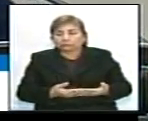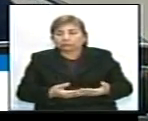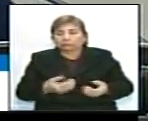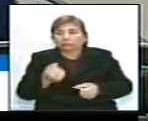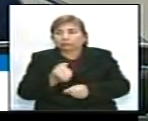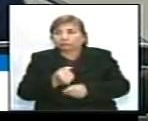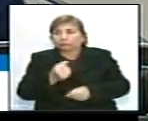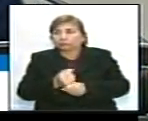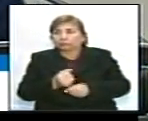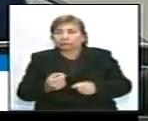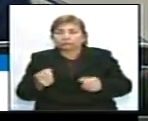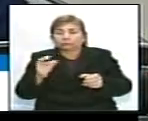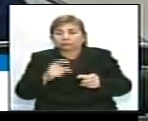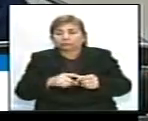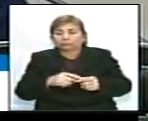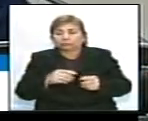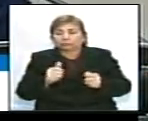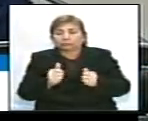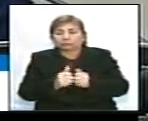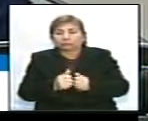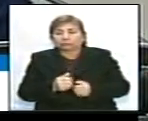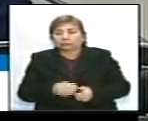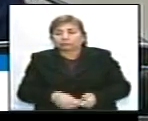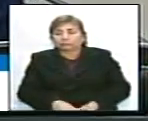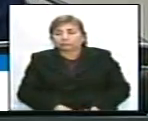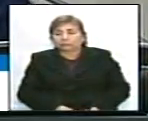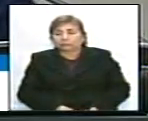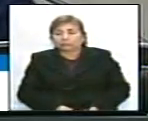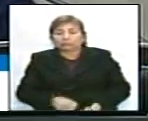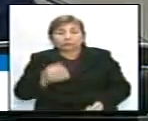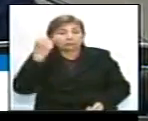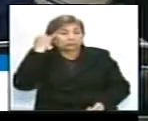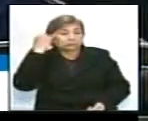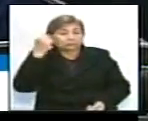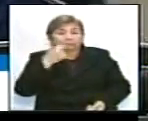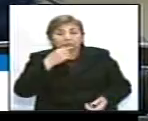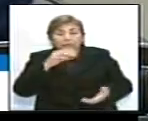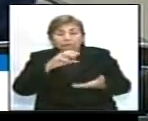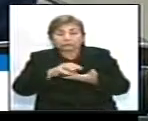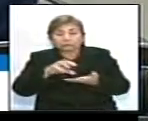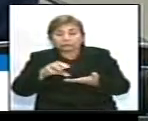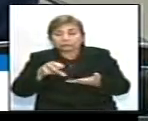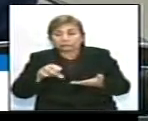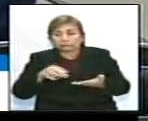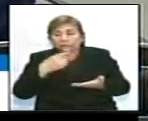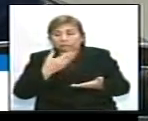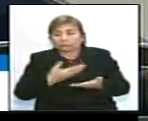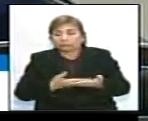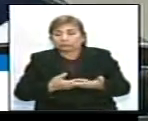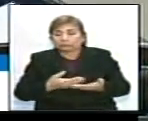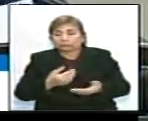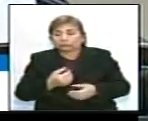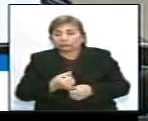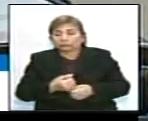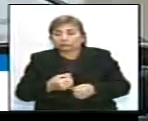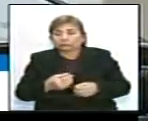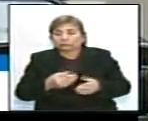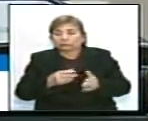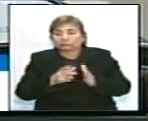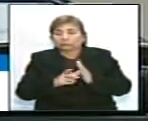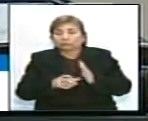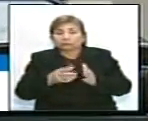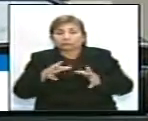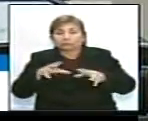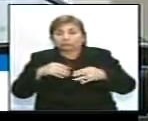trabajando con la propia población y la idea es que la población está haciendo este trabajo en función de los lineamientos que se